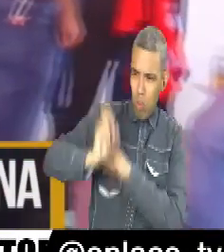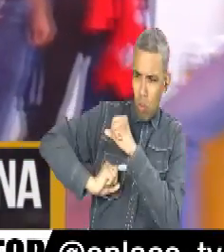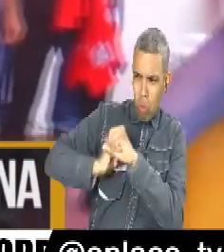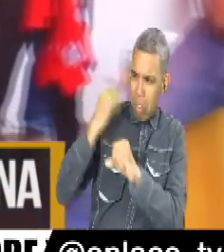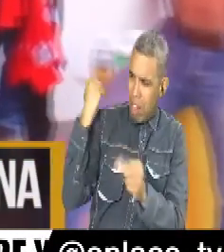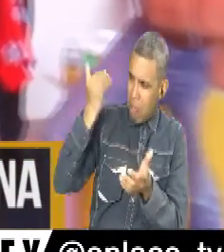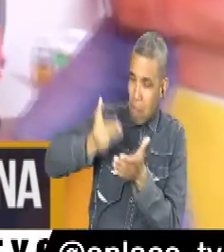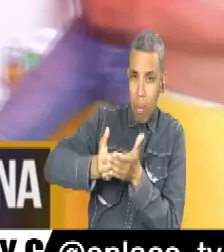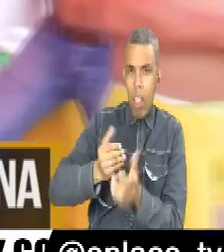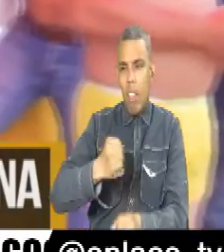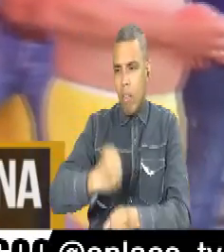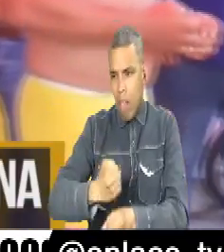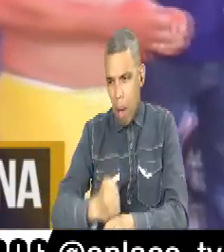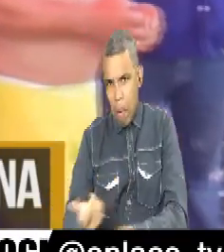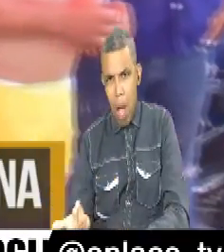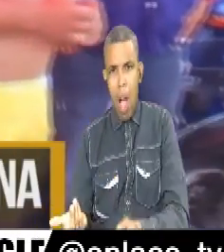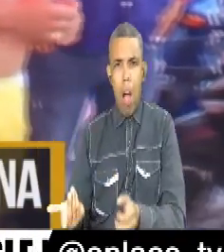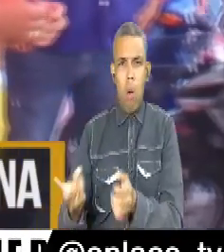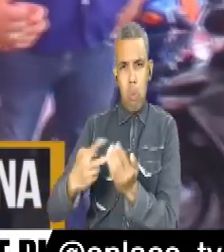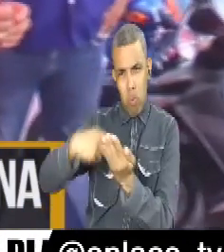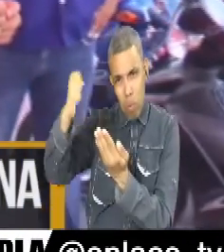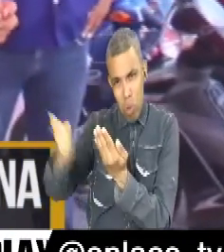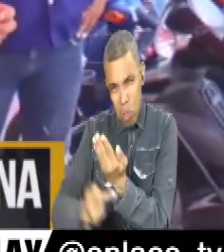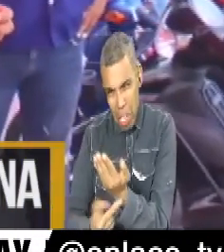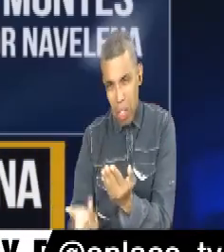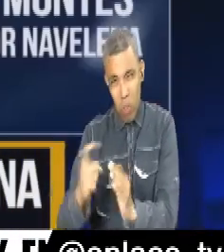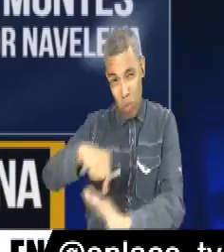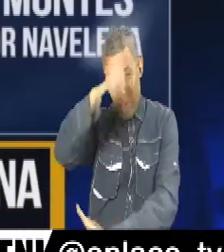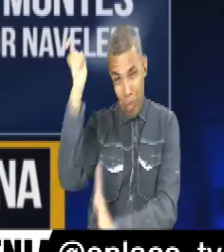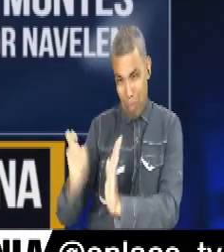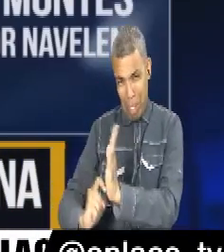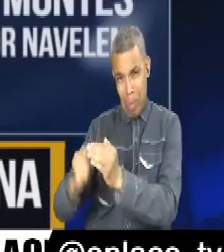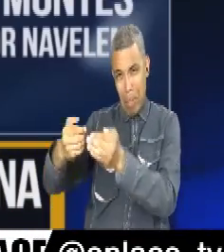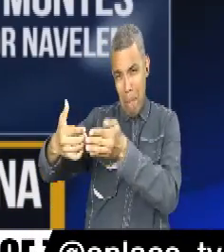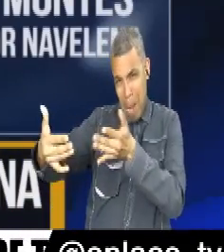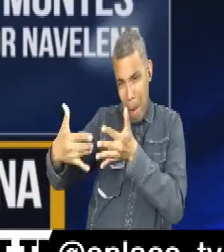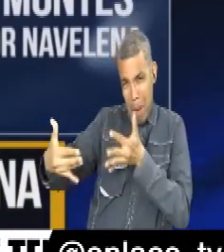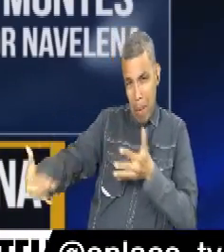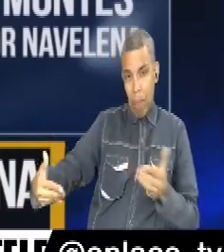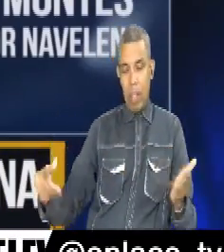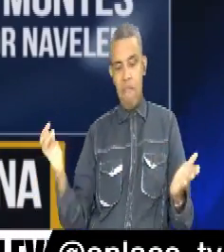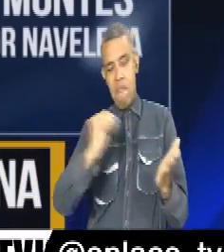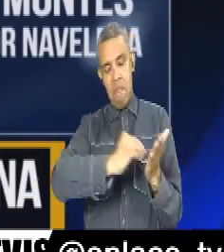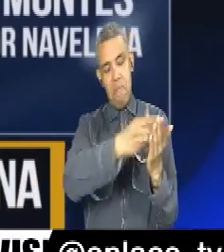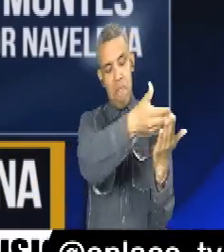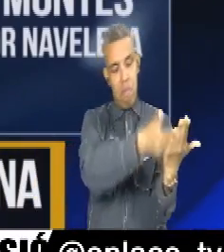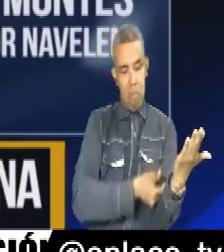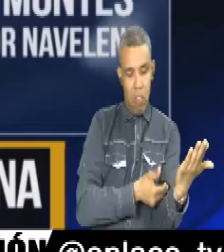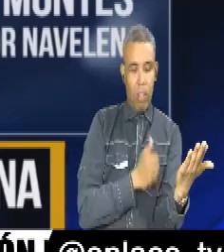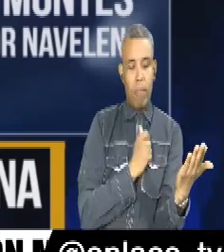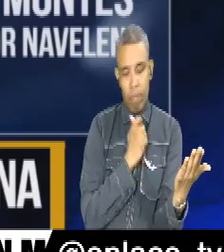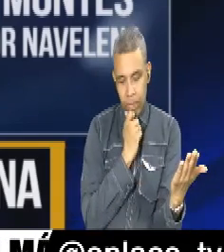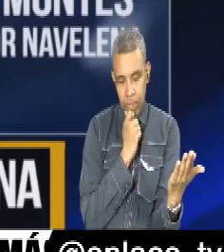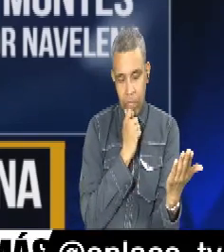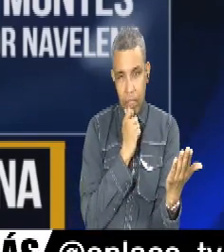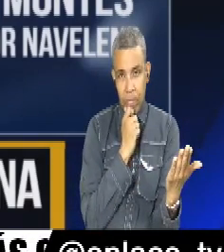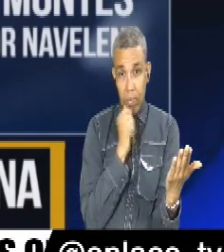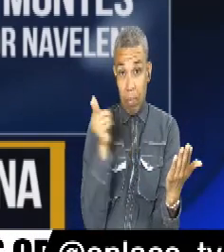ellos pasan un certificado a la fiducia, la interventoría pasa a la fiducia un certificado donde